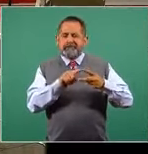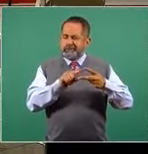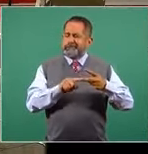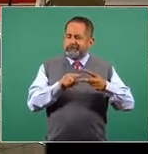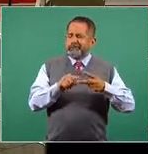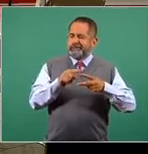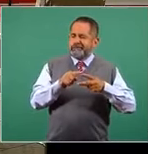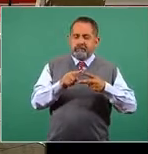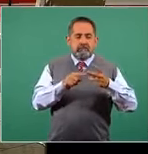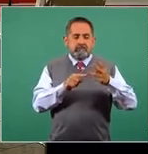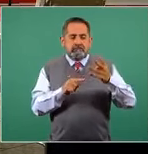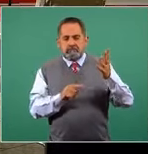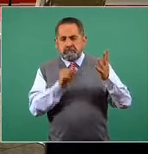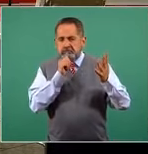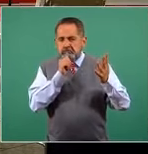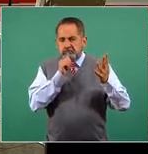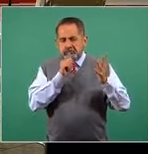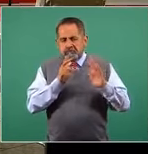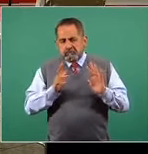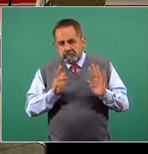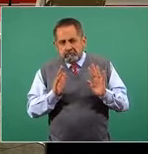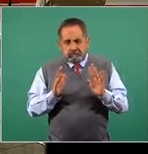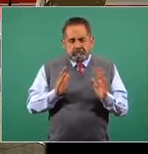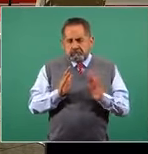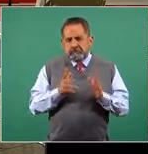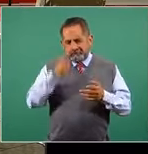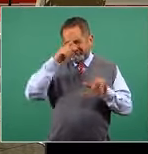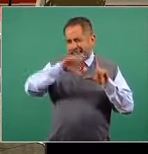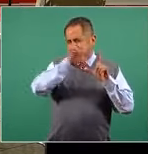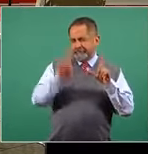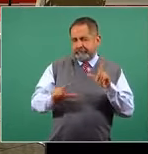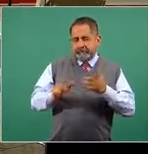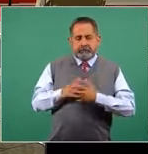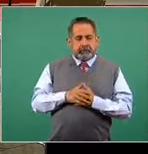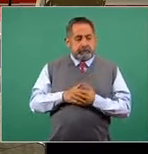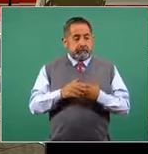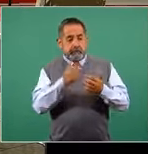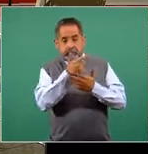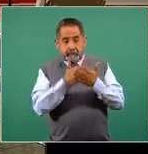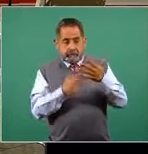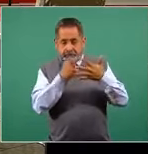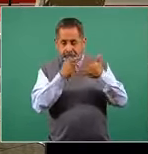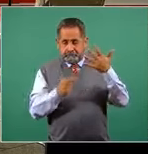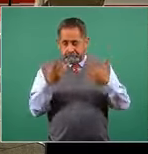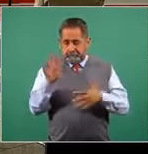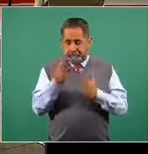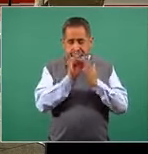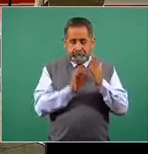efectos del panorama nacional, ni tampoco un cambio que represente algún